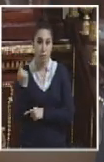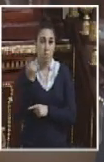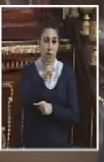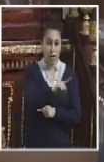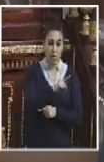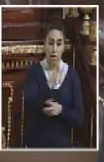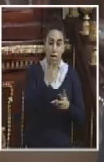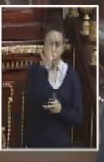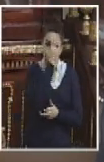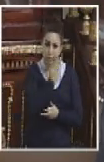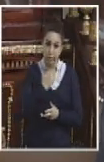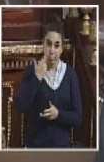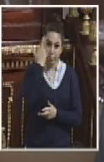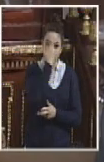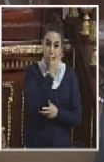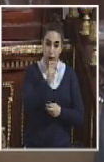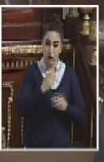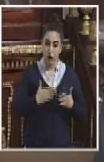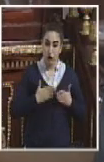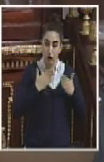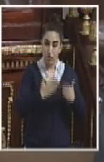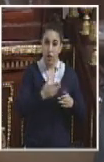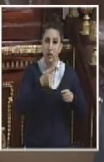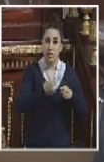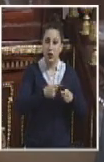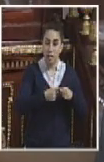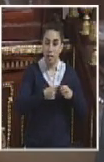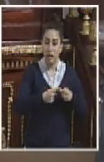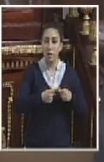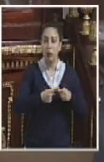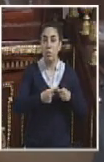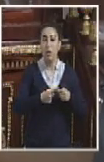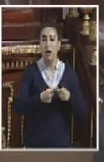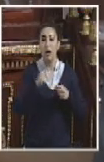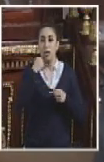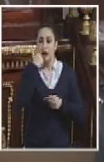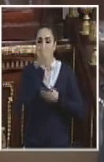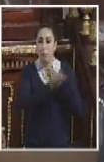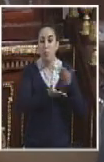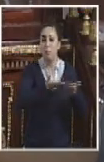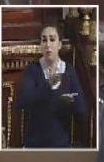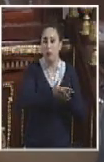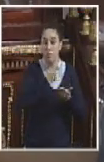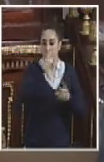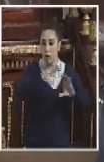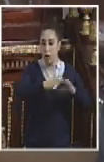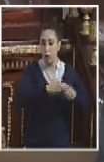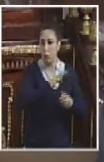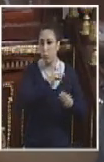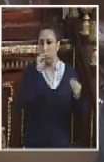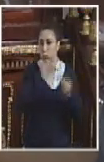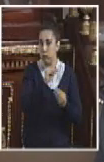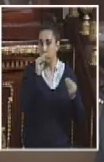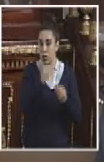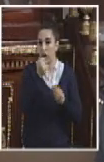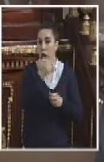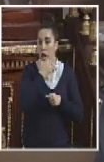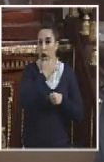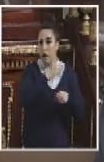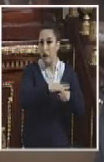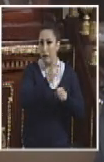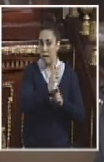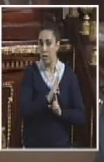de exámenes de confianza de la persona que propusiera a este Congreso y remitir el resultado de